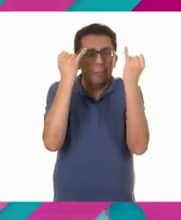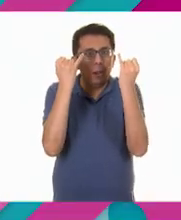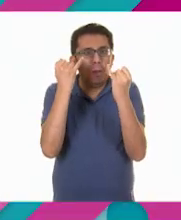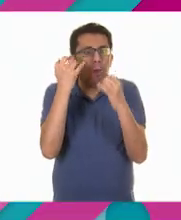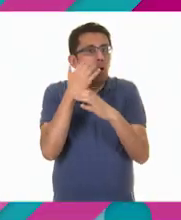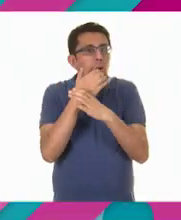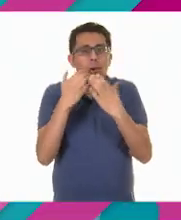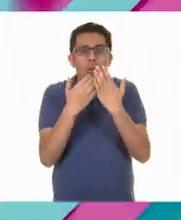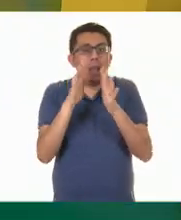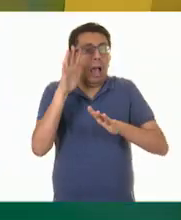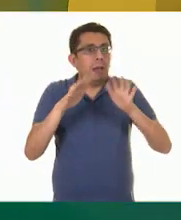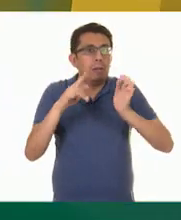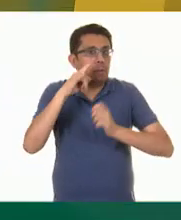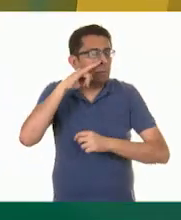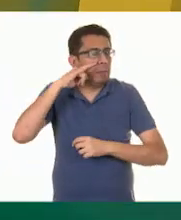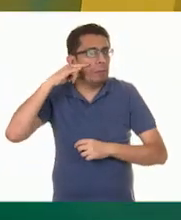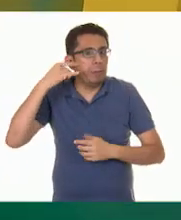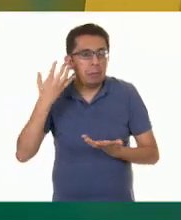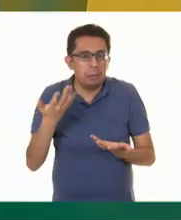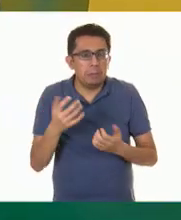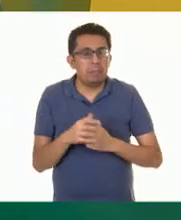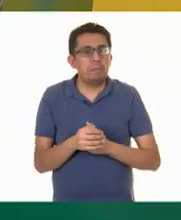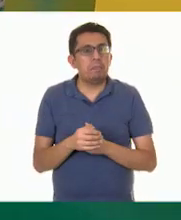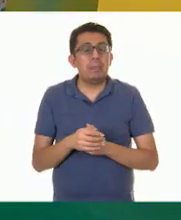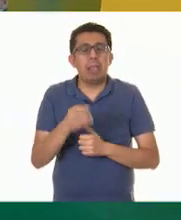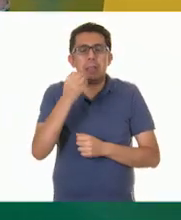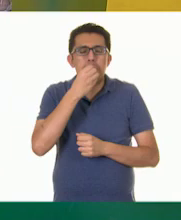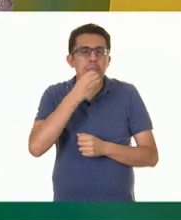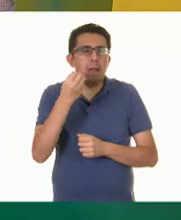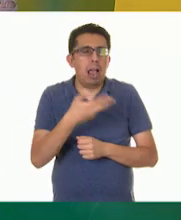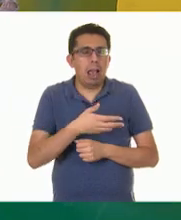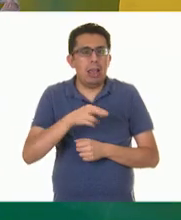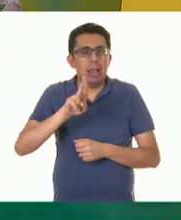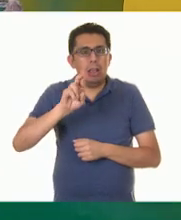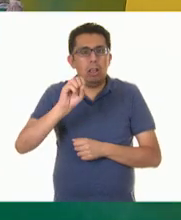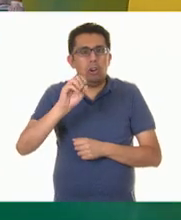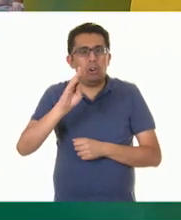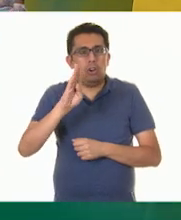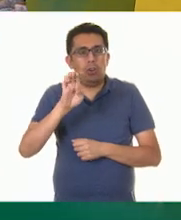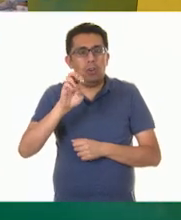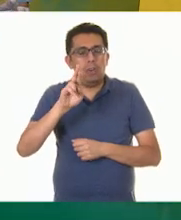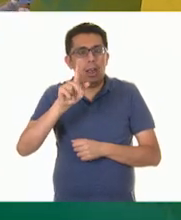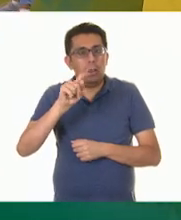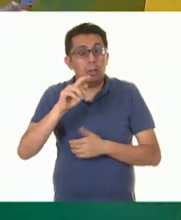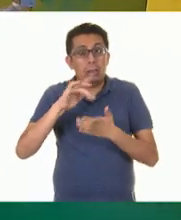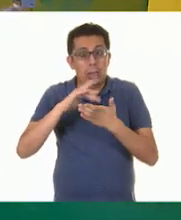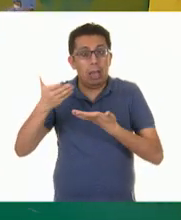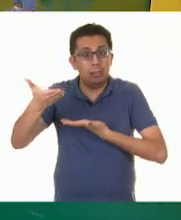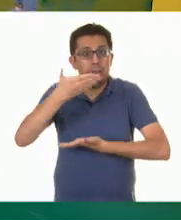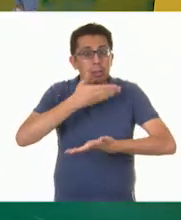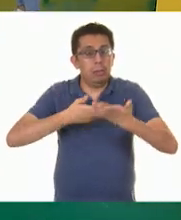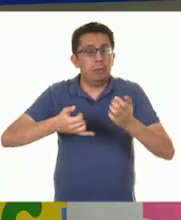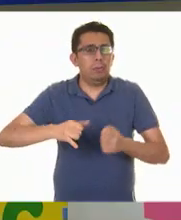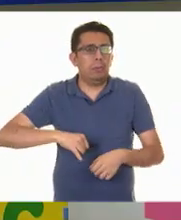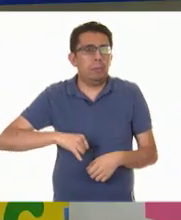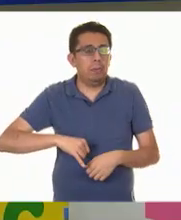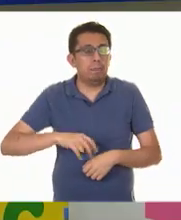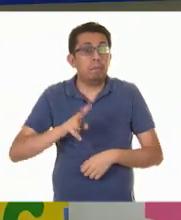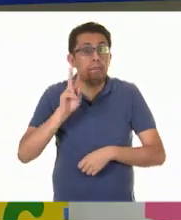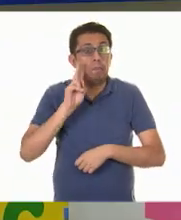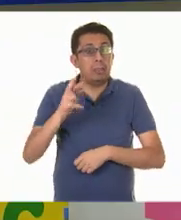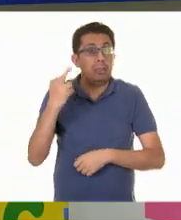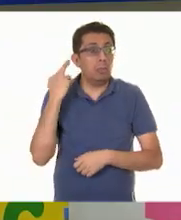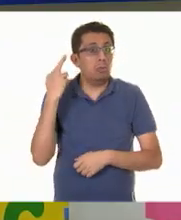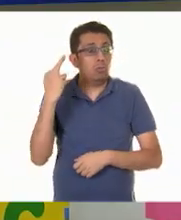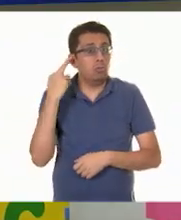ver. ¡Órale! ¡Qué padre, Roberto! Muchas gracias por compartir eso. ¡Qué interesante! Y podemos ver que el sonido, como así en